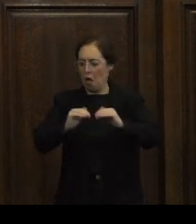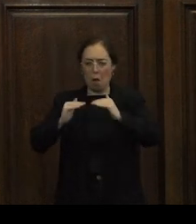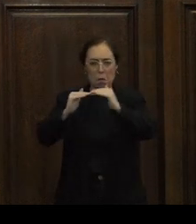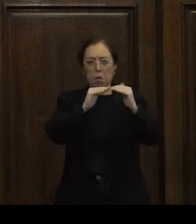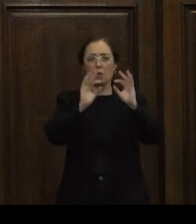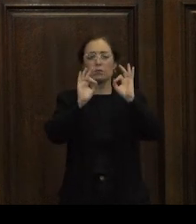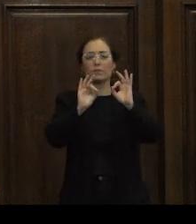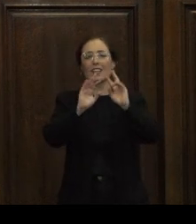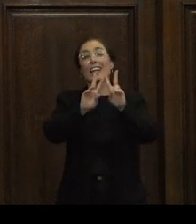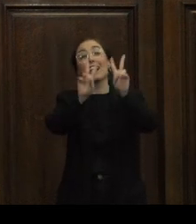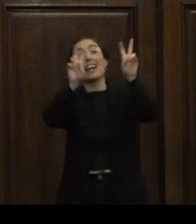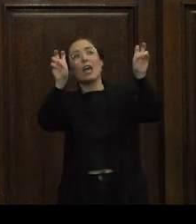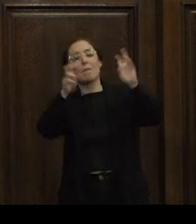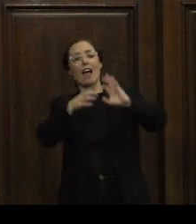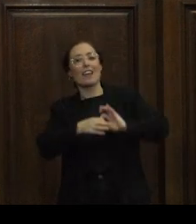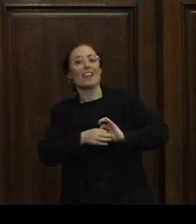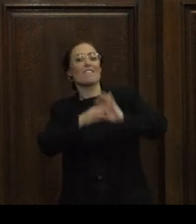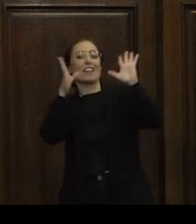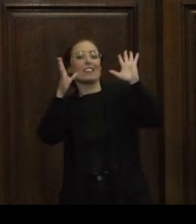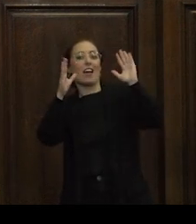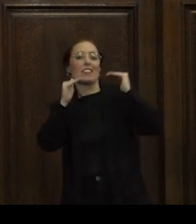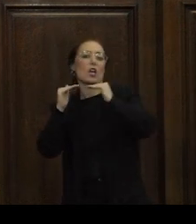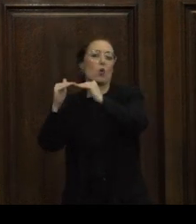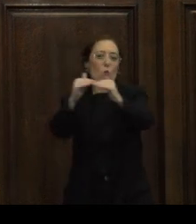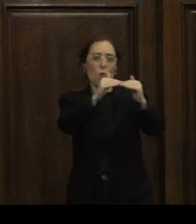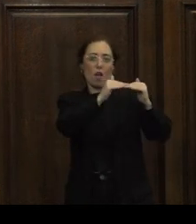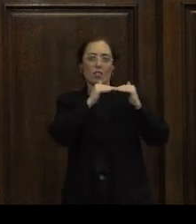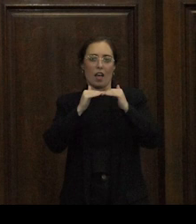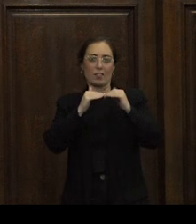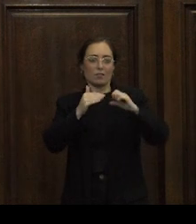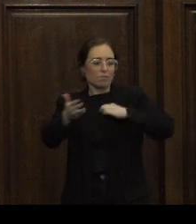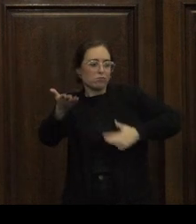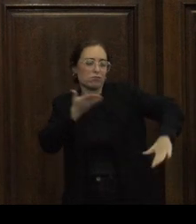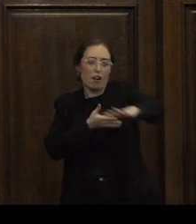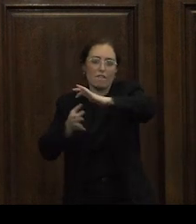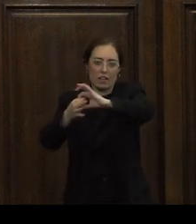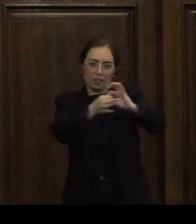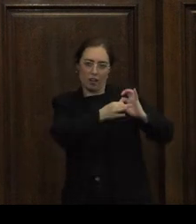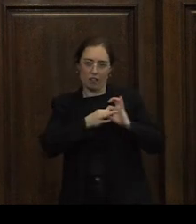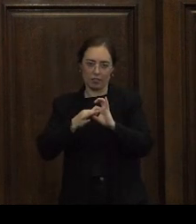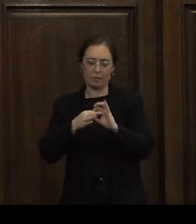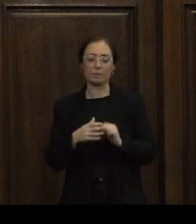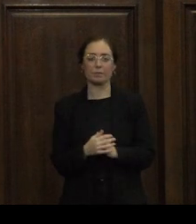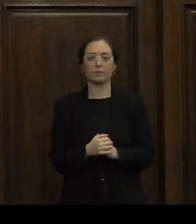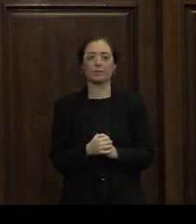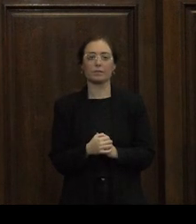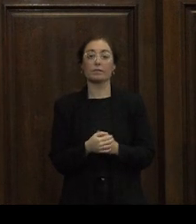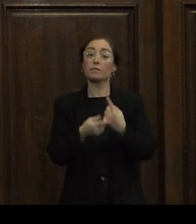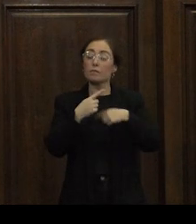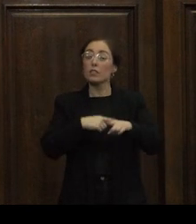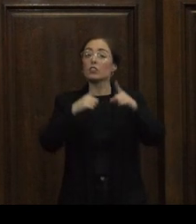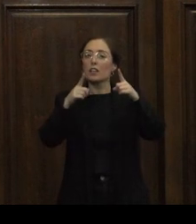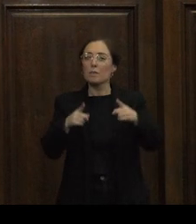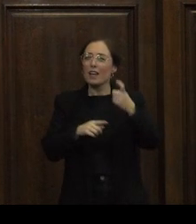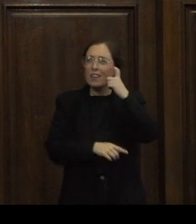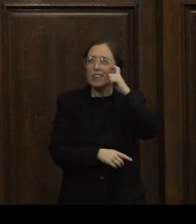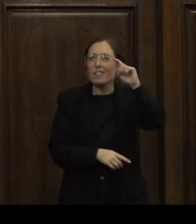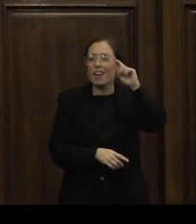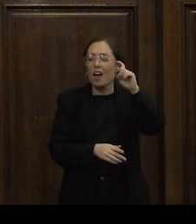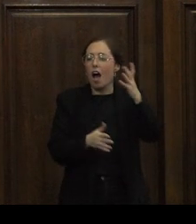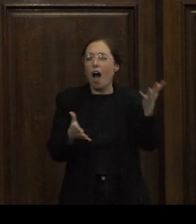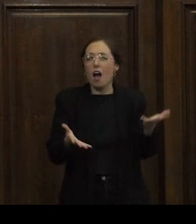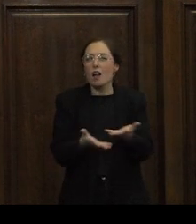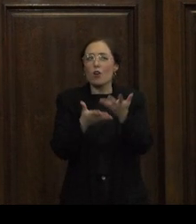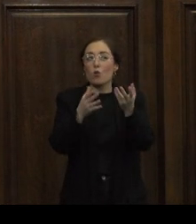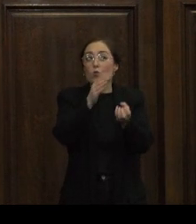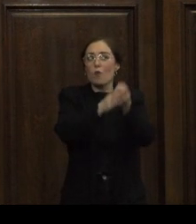imparcial, y el famoso lema libertad, igualdad, fraternidad. Y sobre todo la instauración de